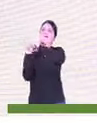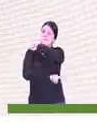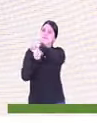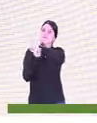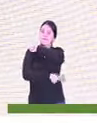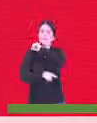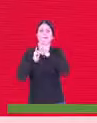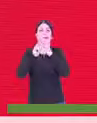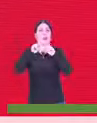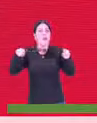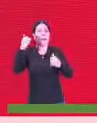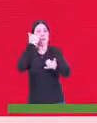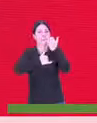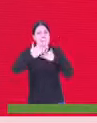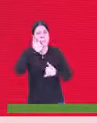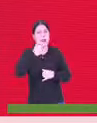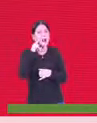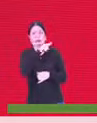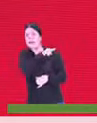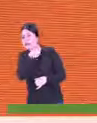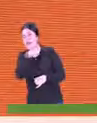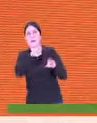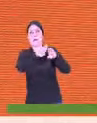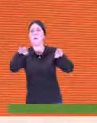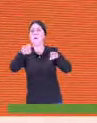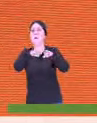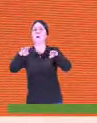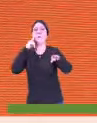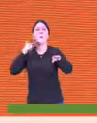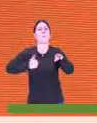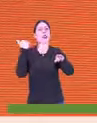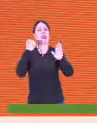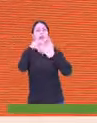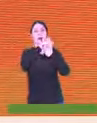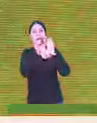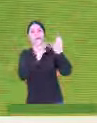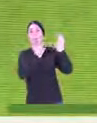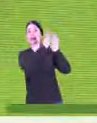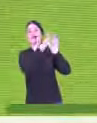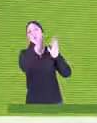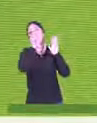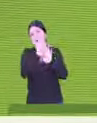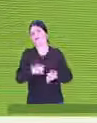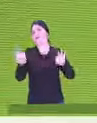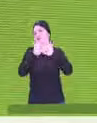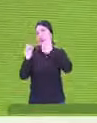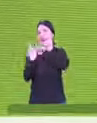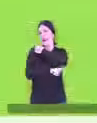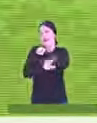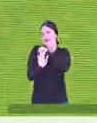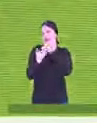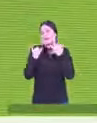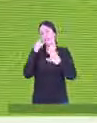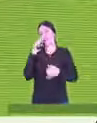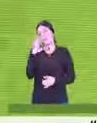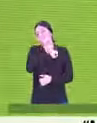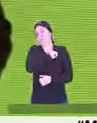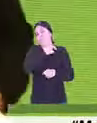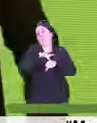realizan, que hacen mal uso de la reglamentación que tenemos del espacio público y por eso pues lastimosamente tenemos que llegar a la